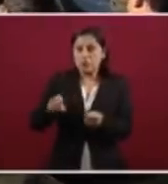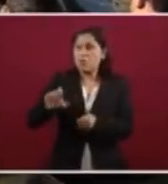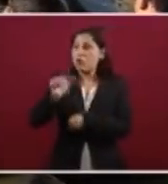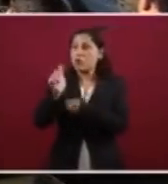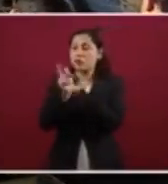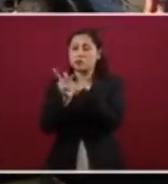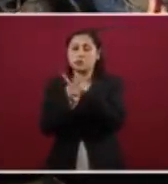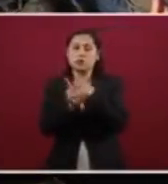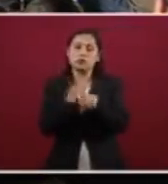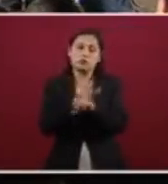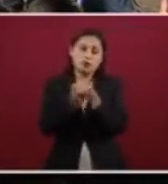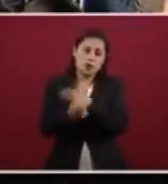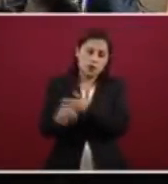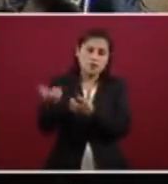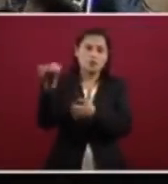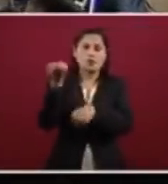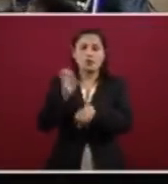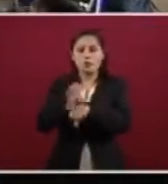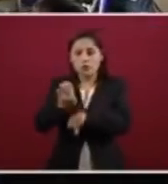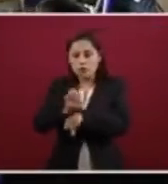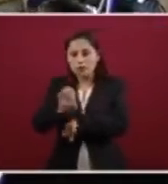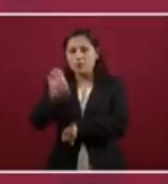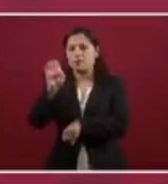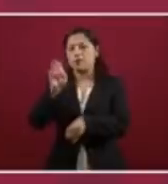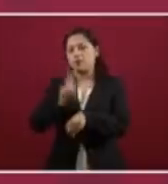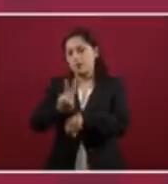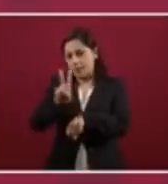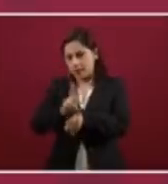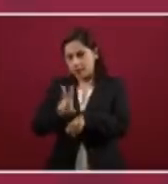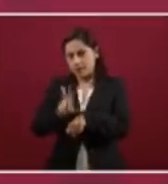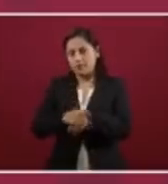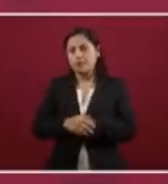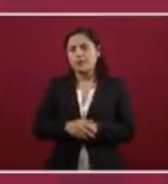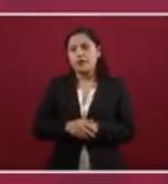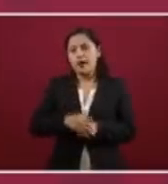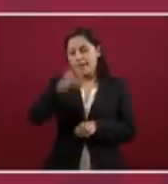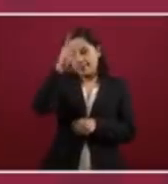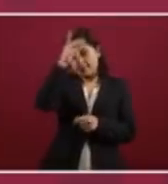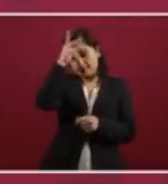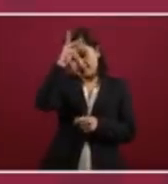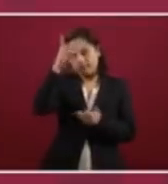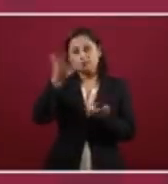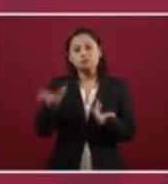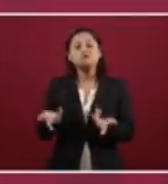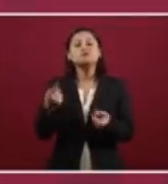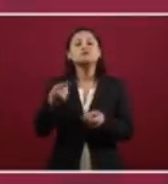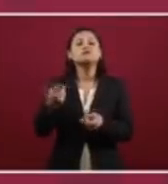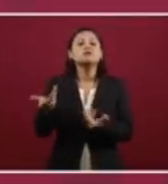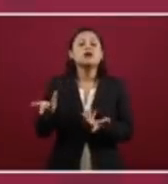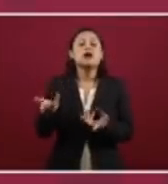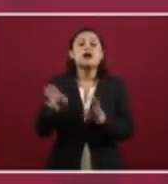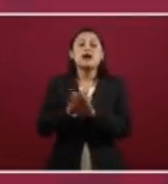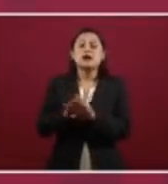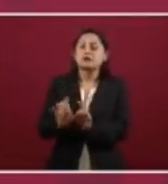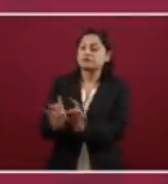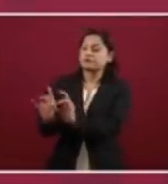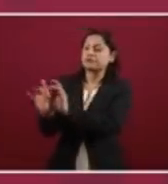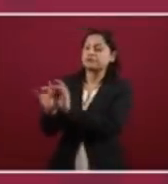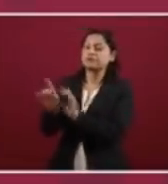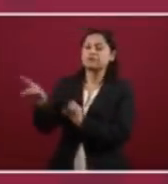ejemplo, Ecuador, Perú, etcétera. Y los riesgos de estos nuestros con los riesgos de ellos no